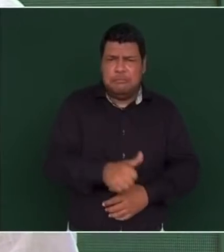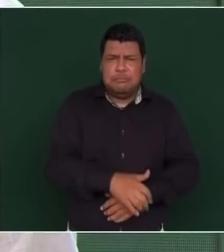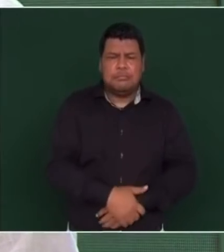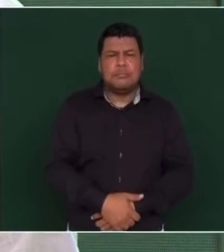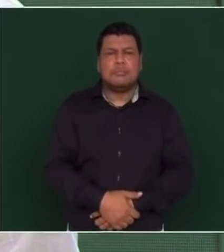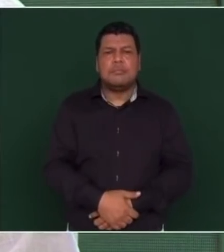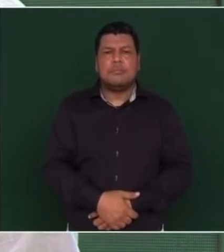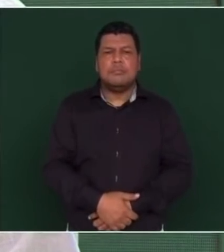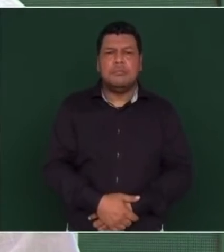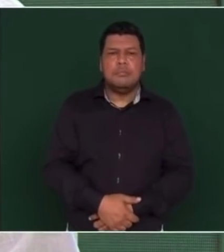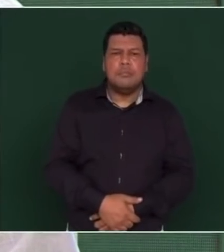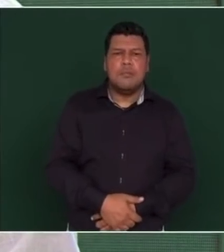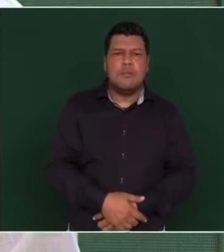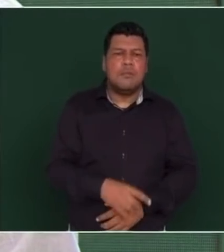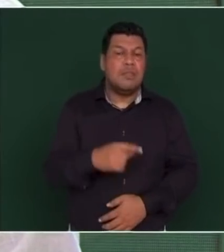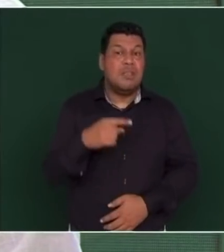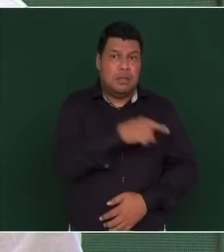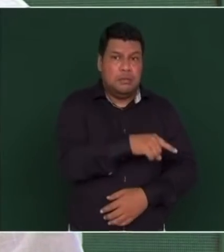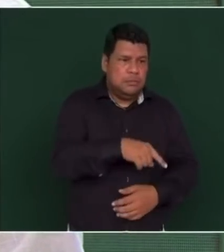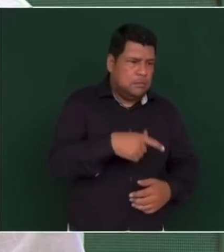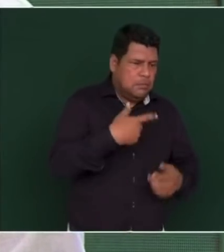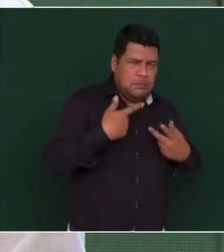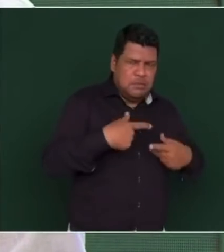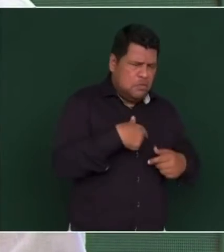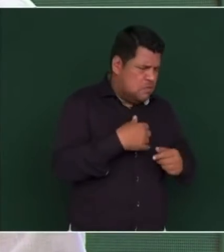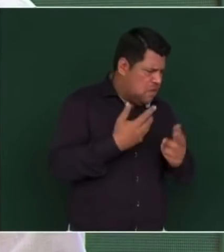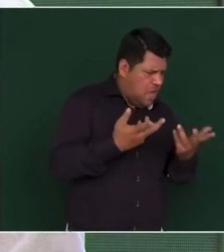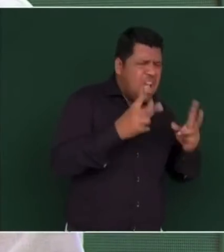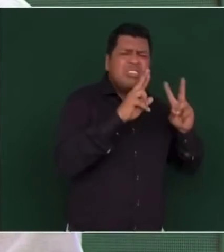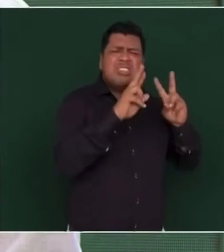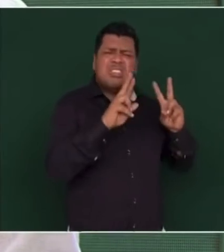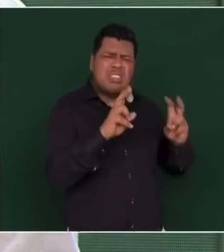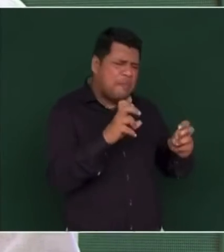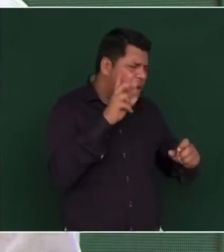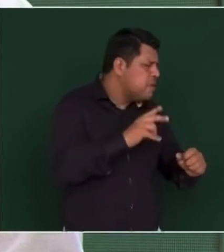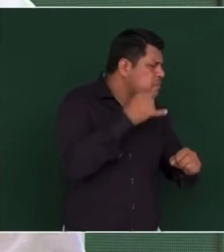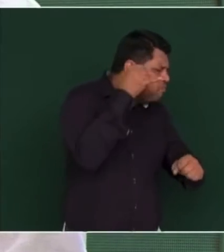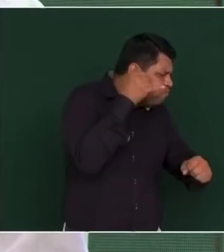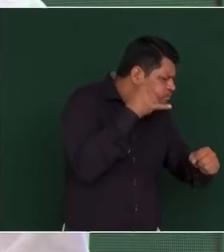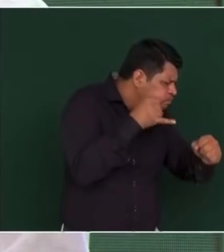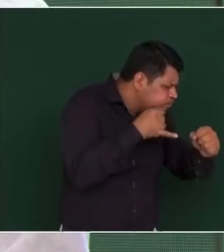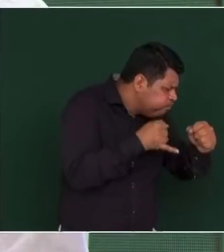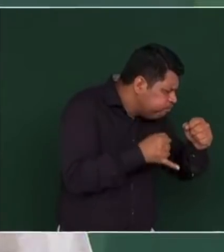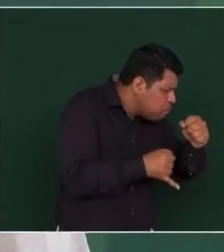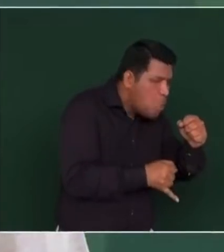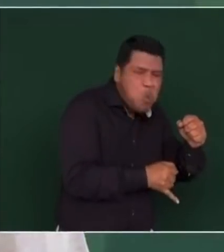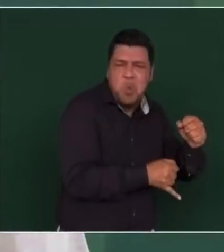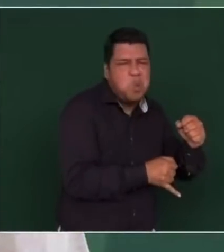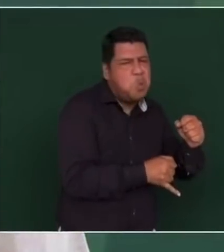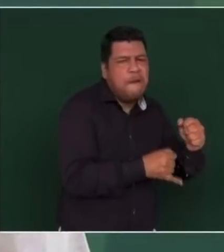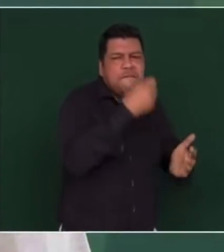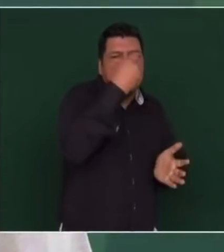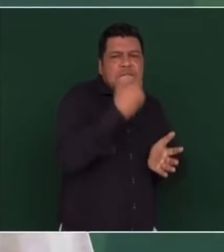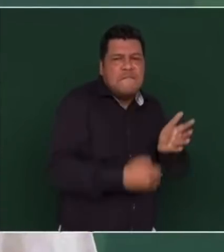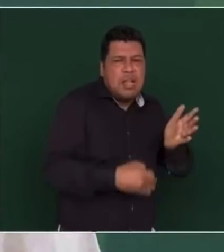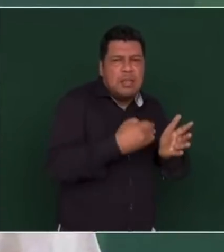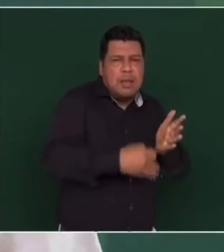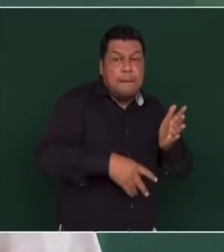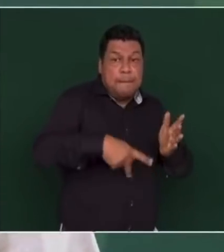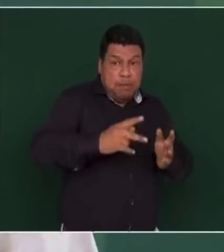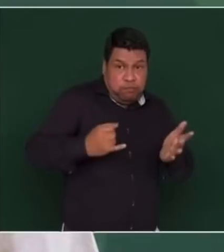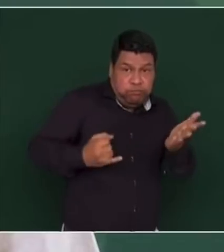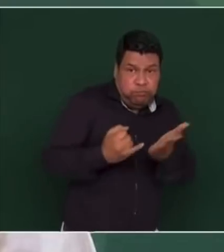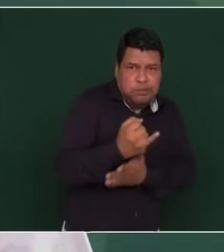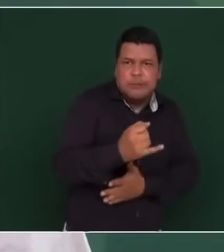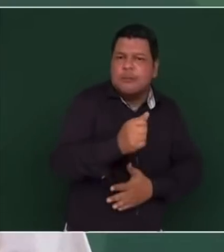no se profundizó en el tema. Afortunadamente hay tiempo